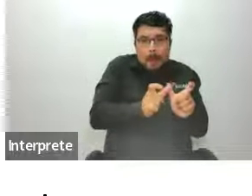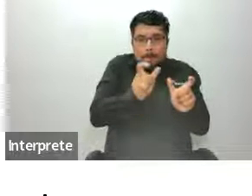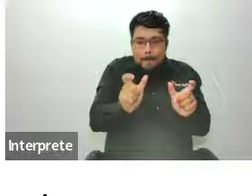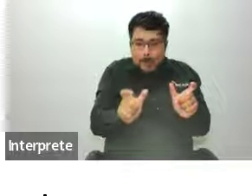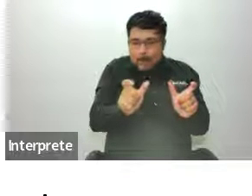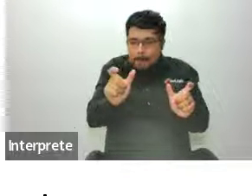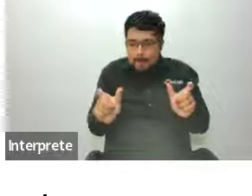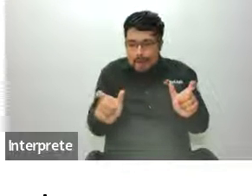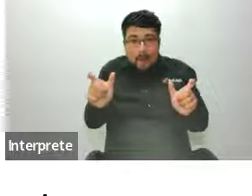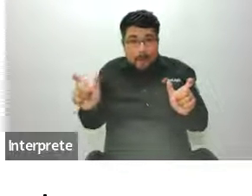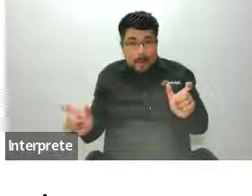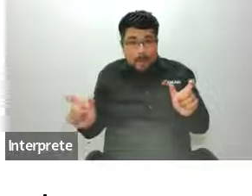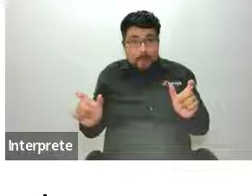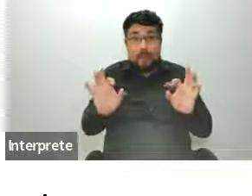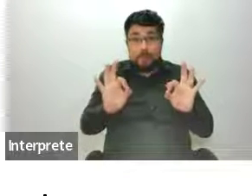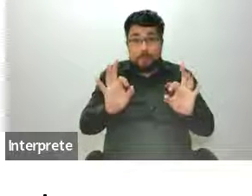¿cierto?